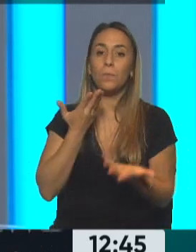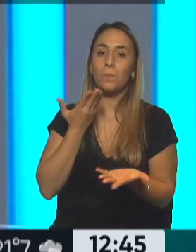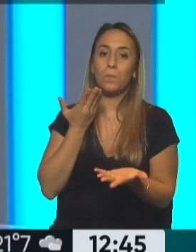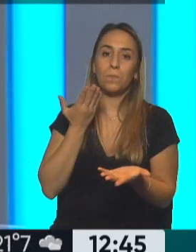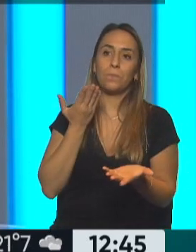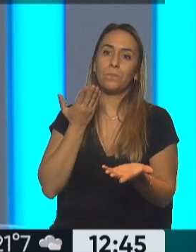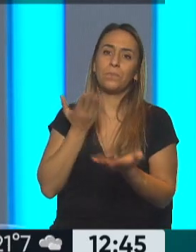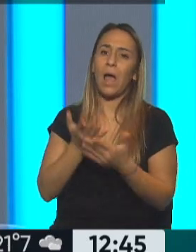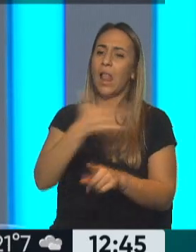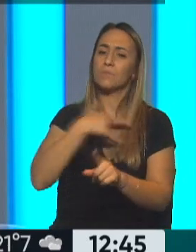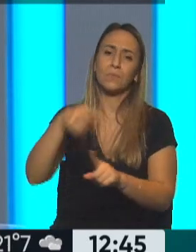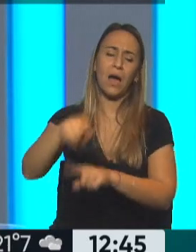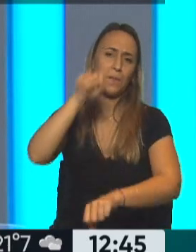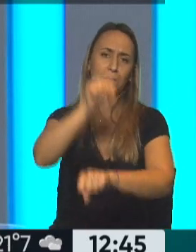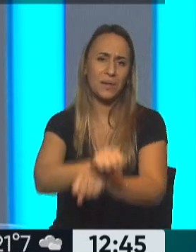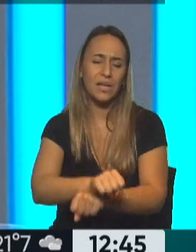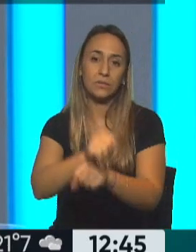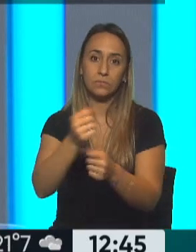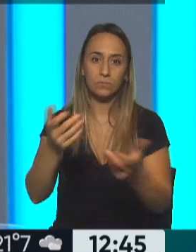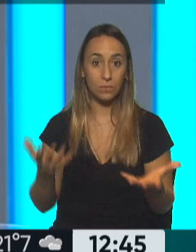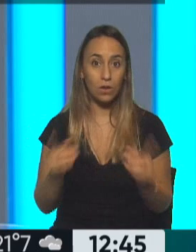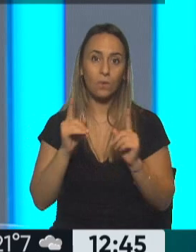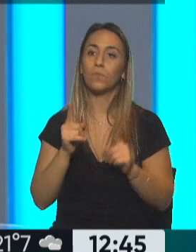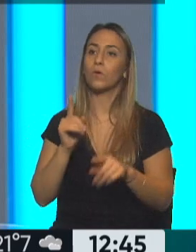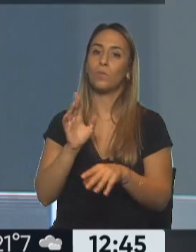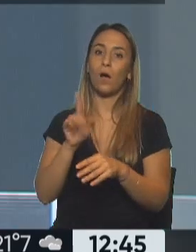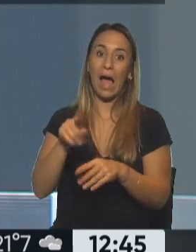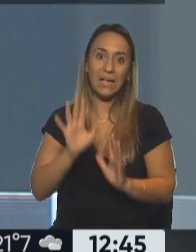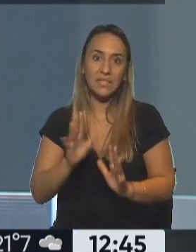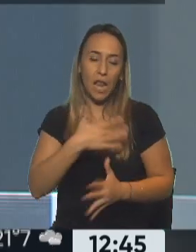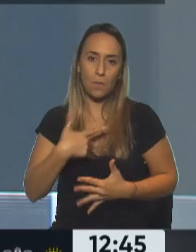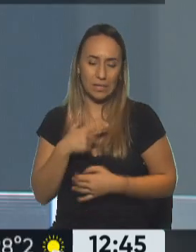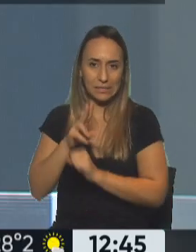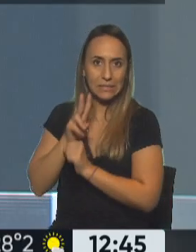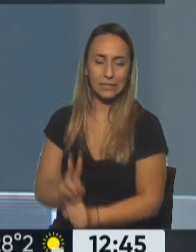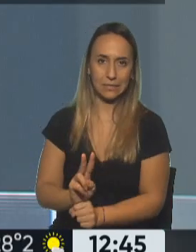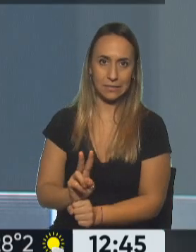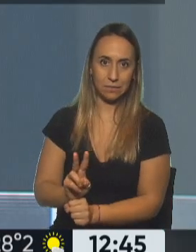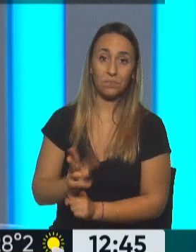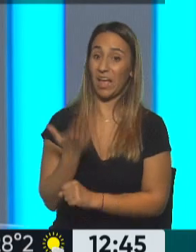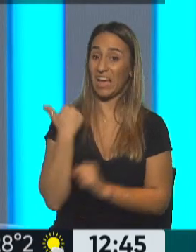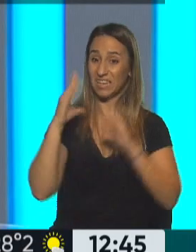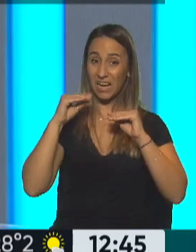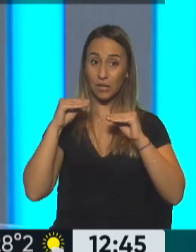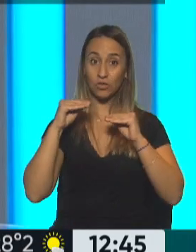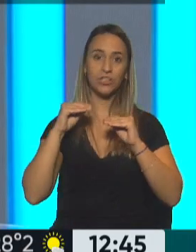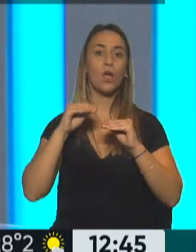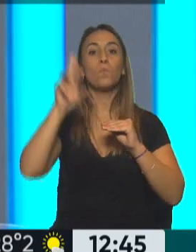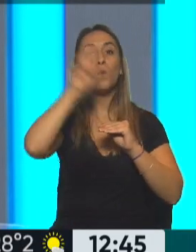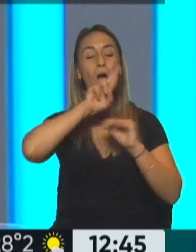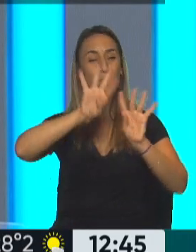detener a la madre. Bueno, esto también que hacen sobre las madres protectoras. Anoche, como decía Vero, se armó una barrera de